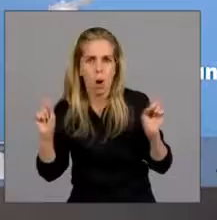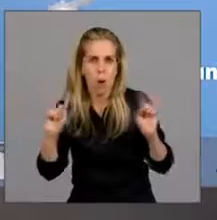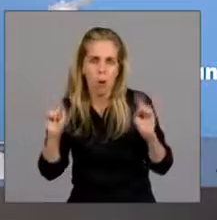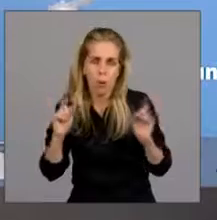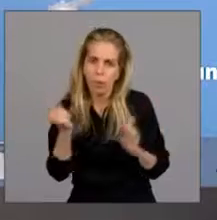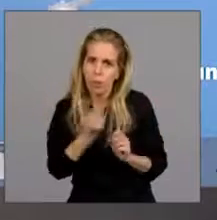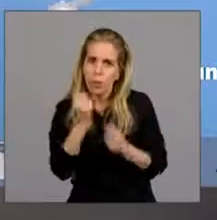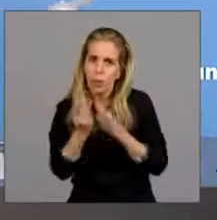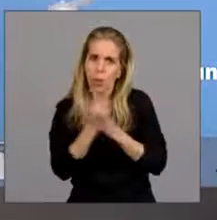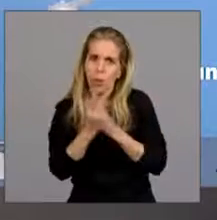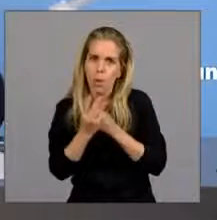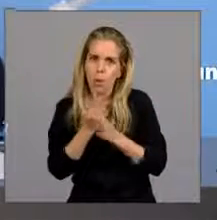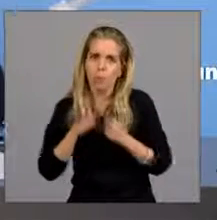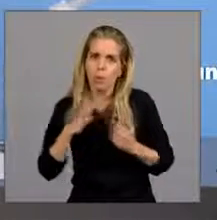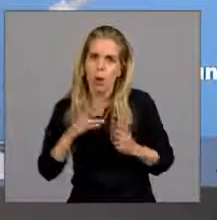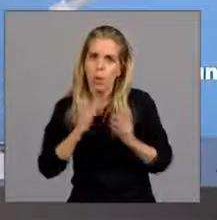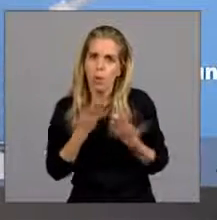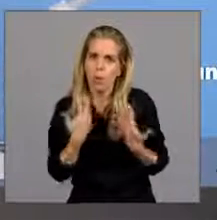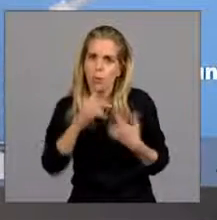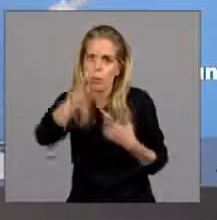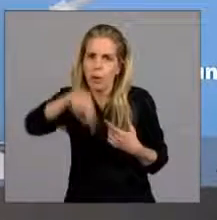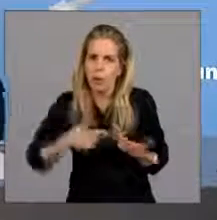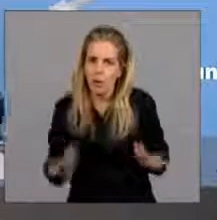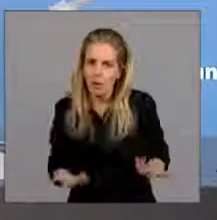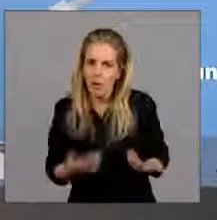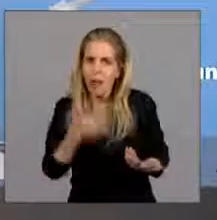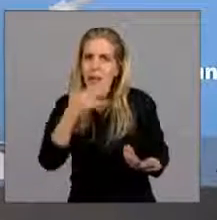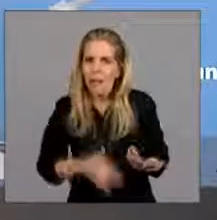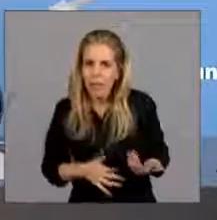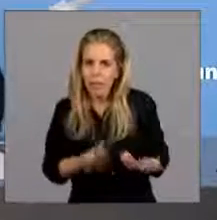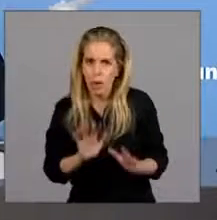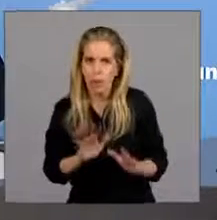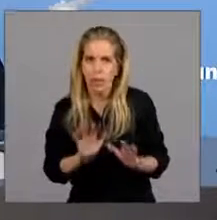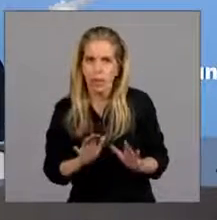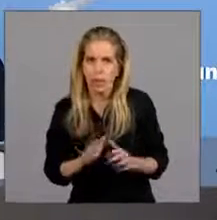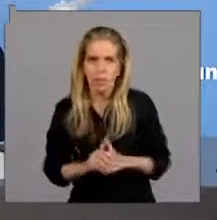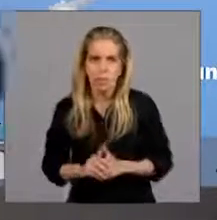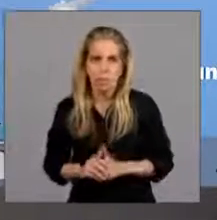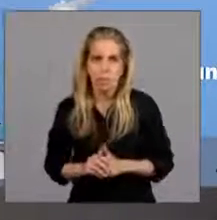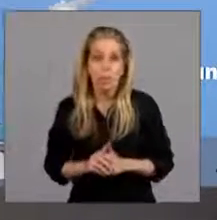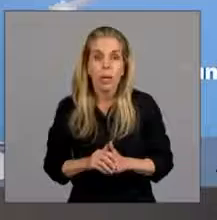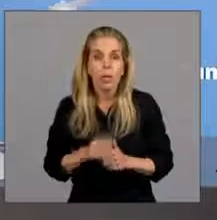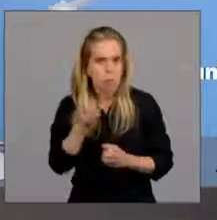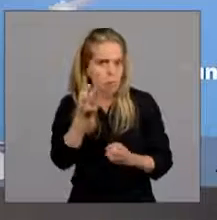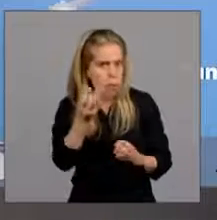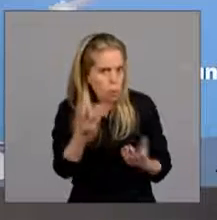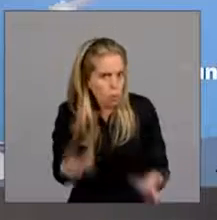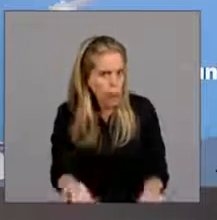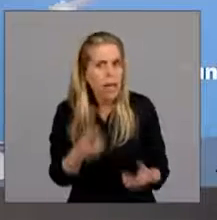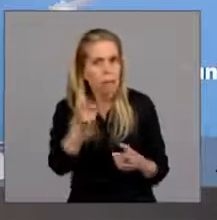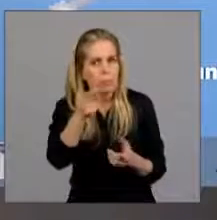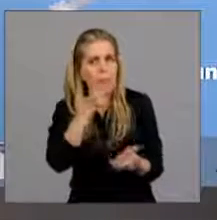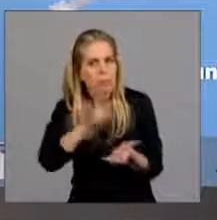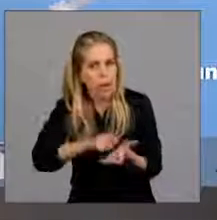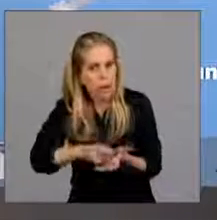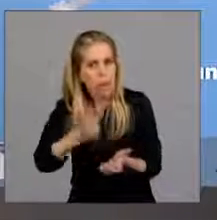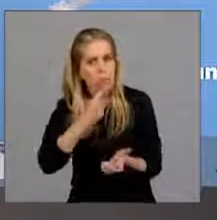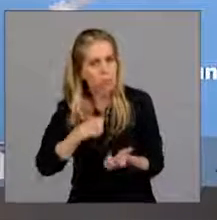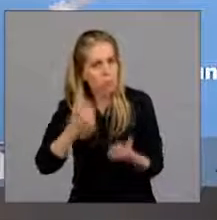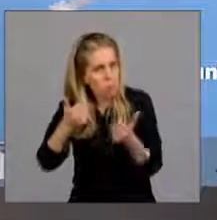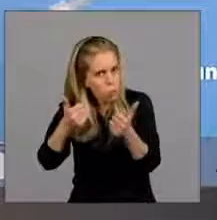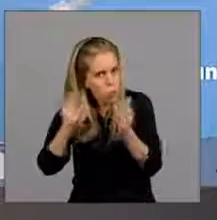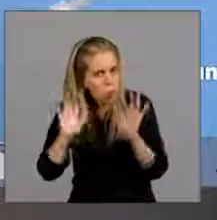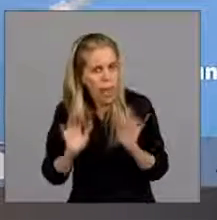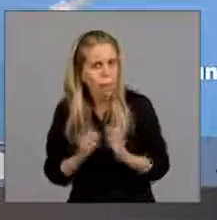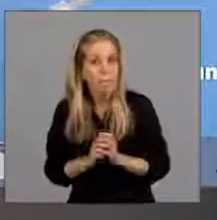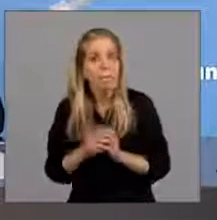cuidamos. Entonces, así hay que entenderlo, entiendo yo, y está muy bien que llame la atención de ese modo, pero